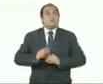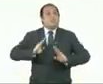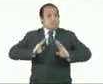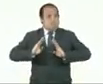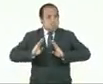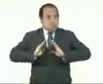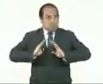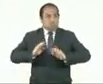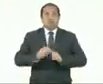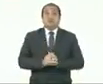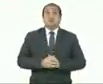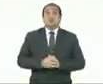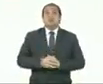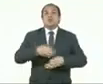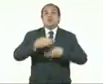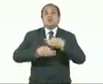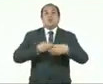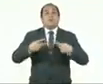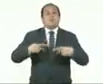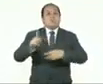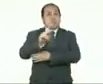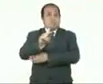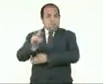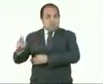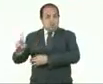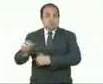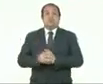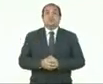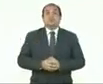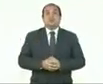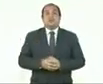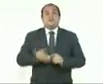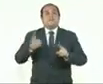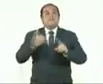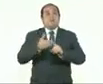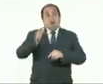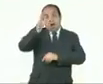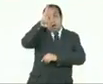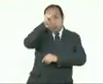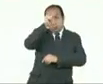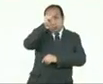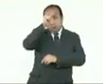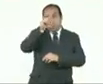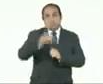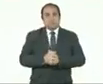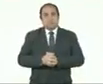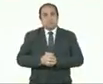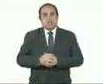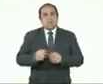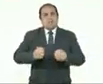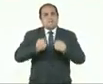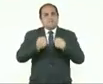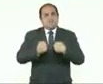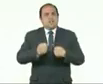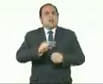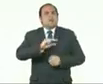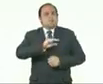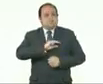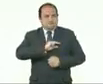militares y toda la ciudadanía, para poder recordar esa fuerza tan